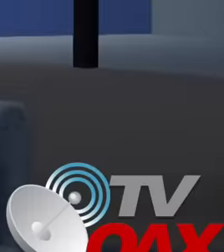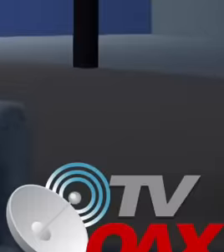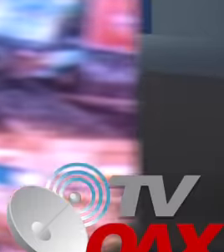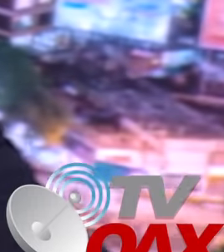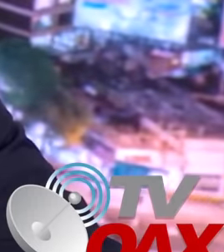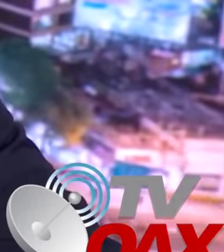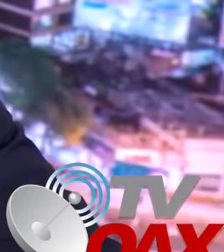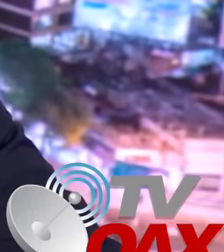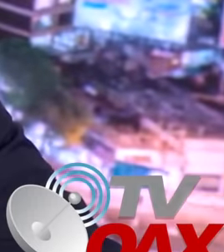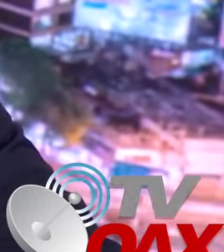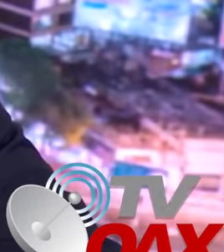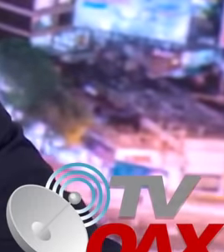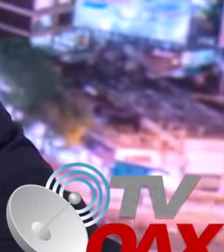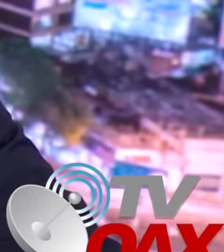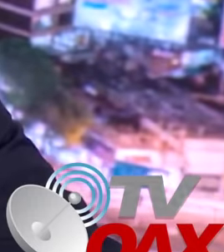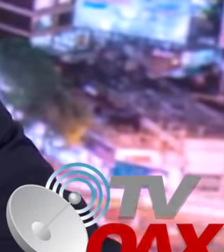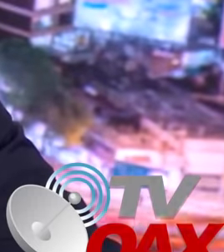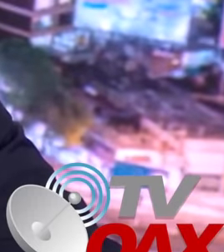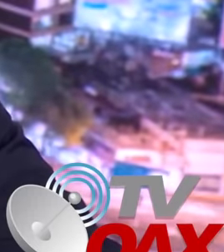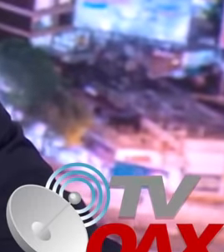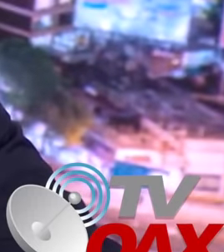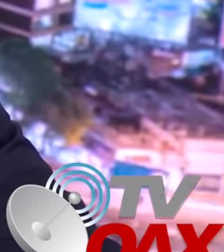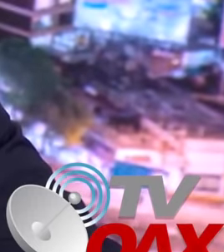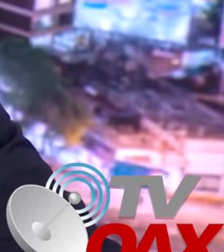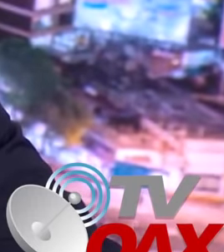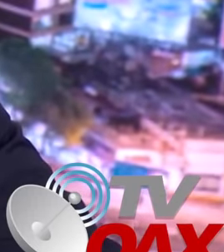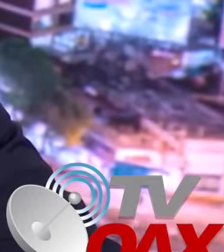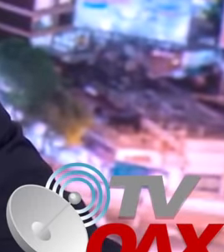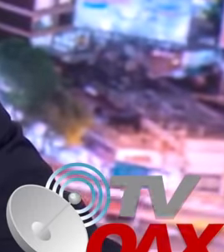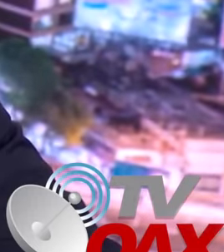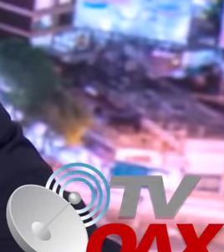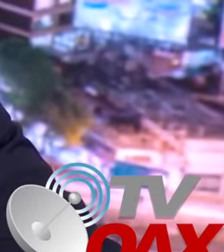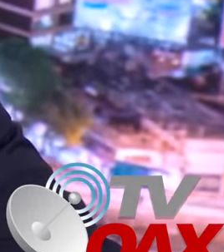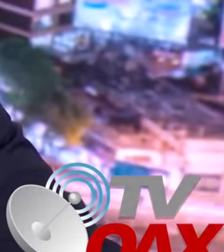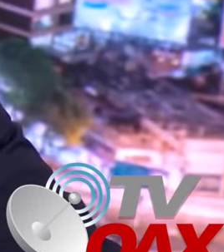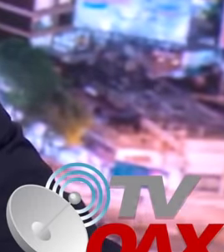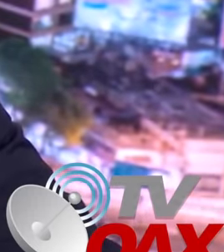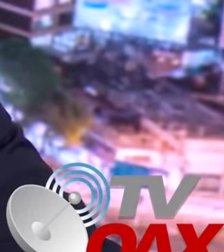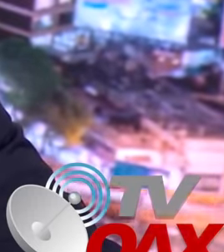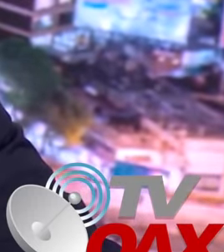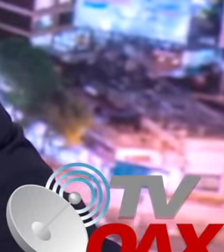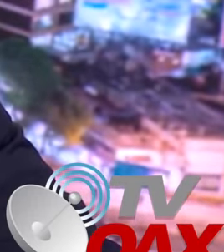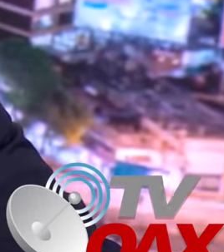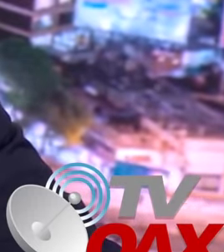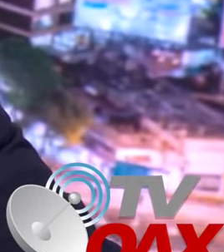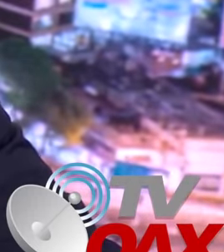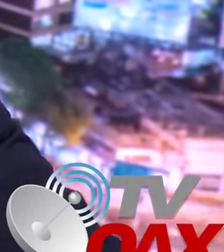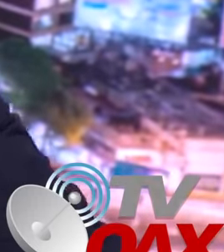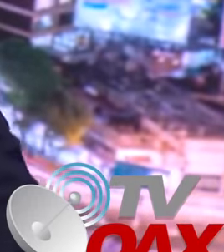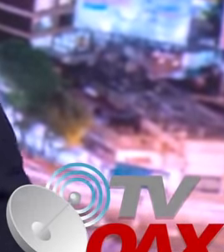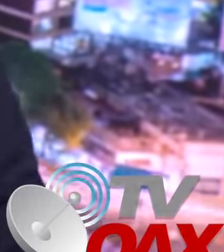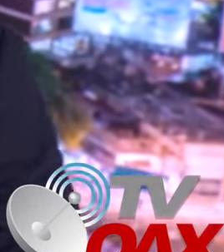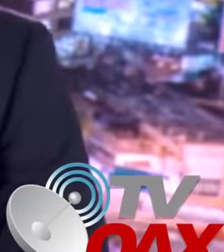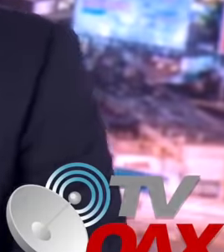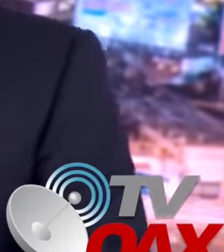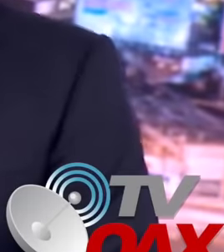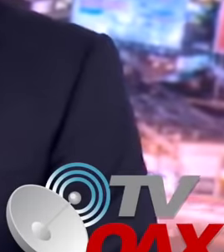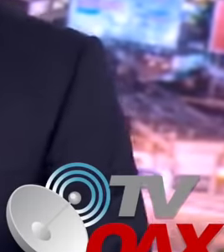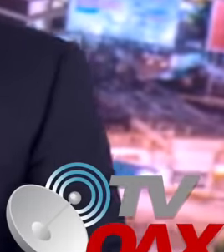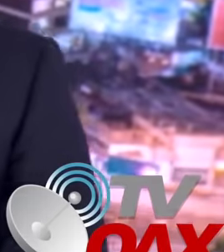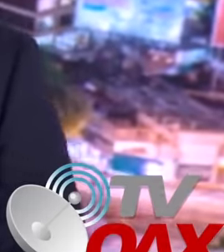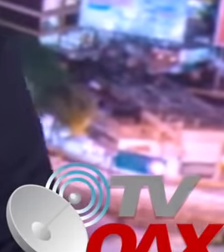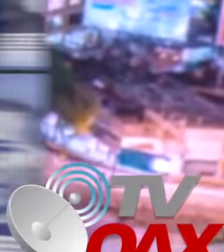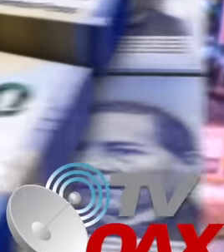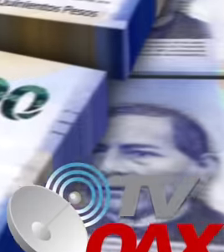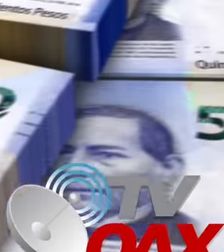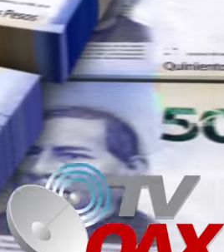Ante este tenor, Javier Alatorre, con un semblante molesto, le contesta al presidente de una manera muy altanera. Y